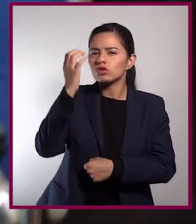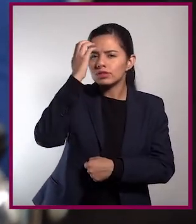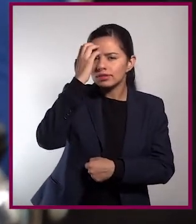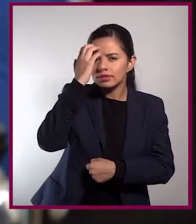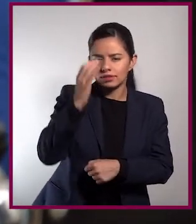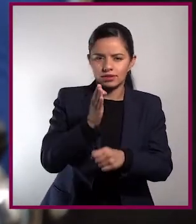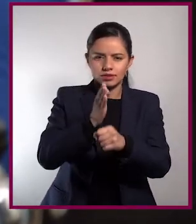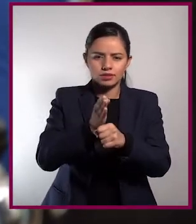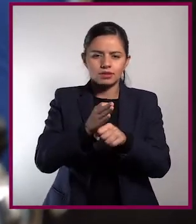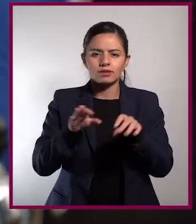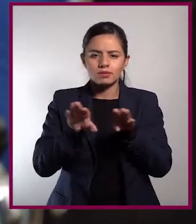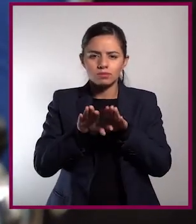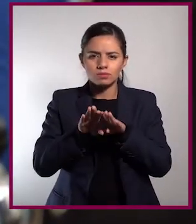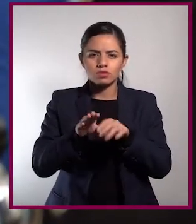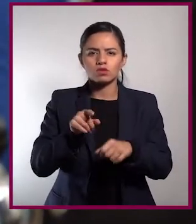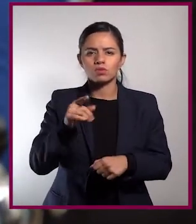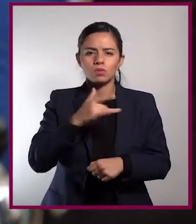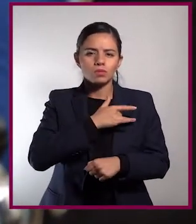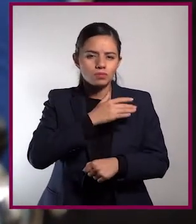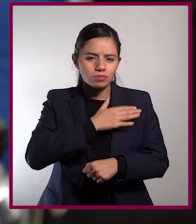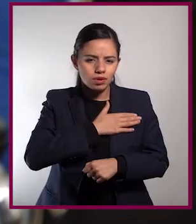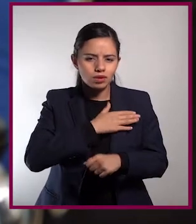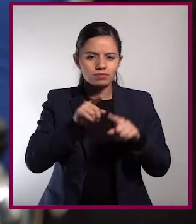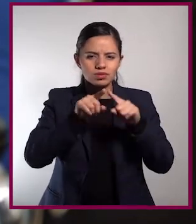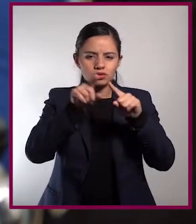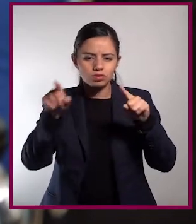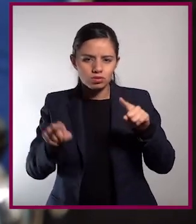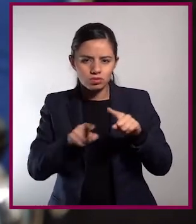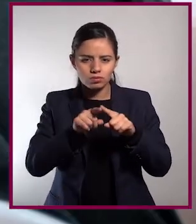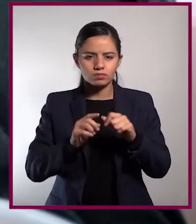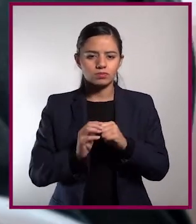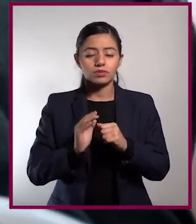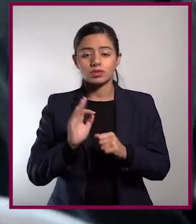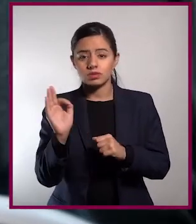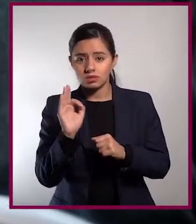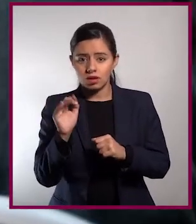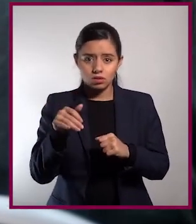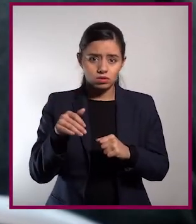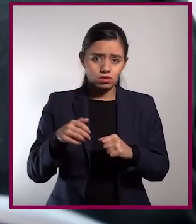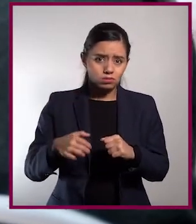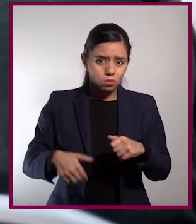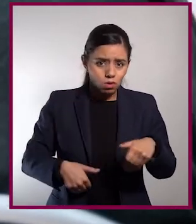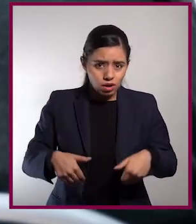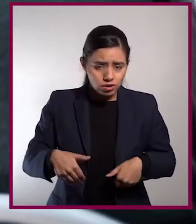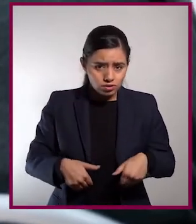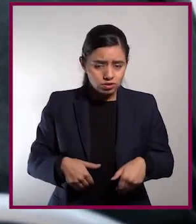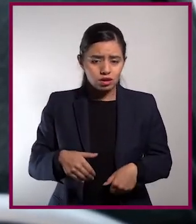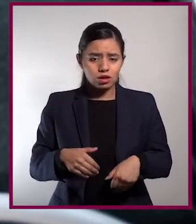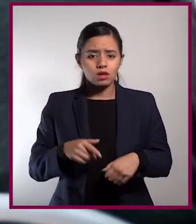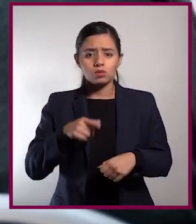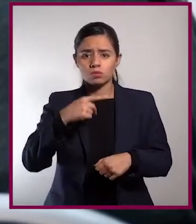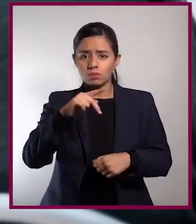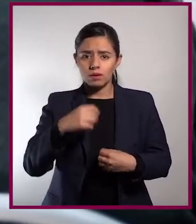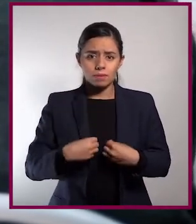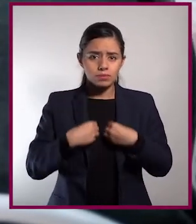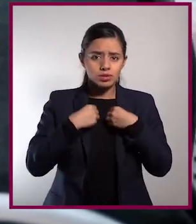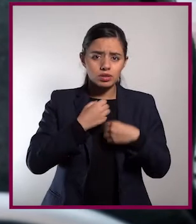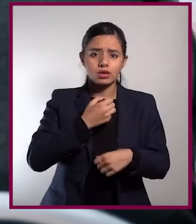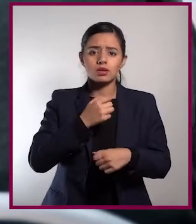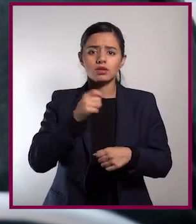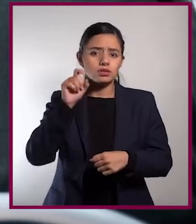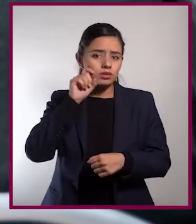el estado actual de la paciente sobre su ciclo menstrual, si existe algún tipo de molestia, sobre sus hábitos de su